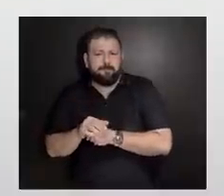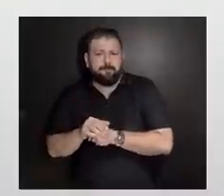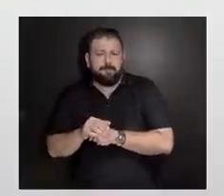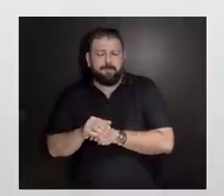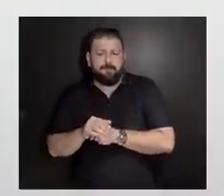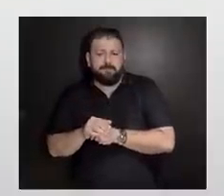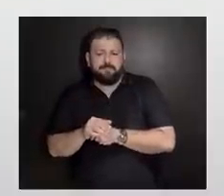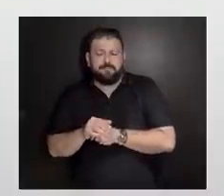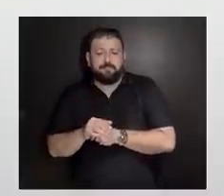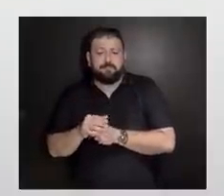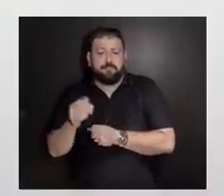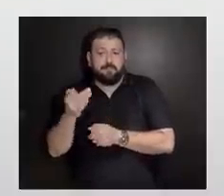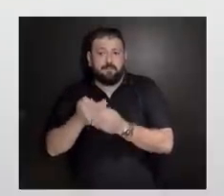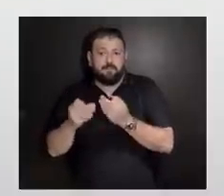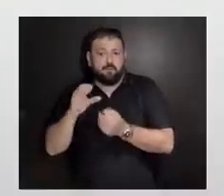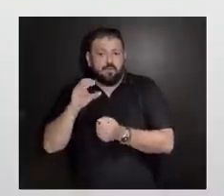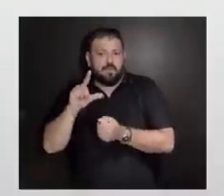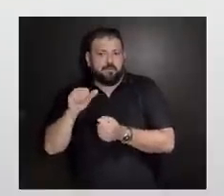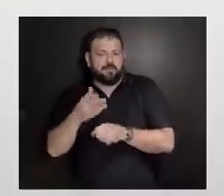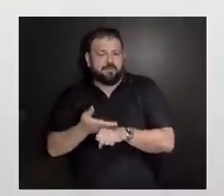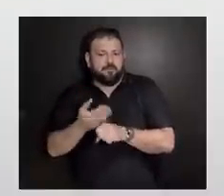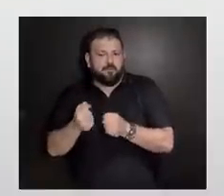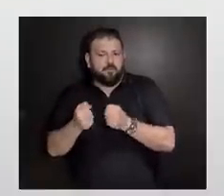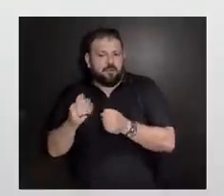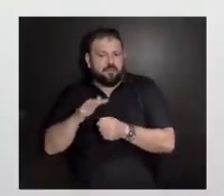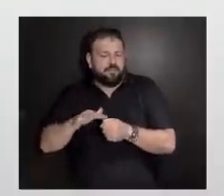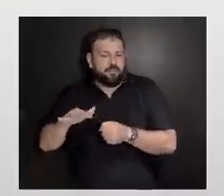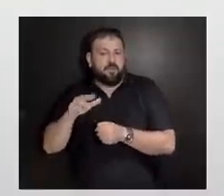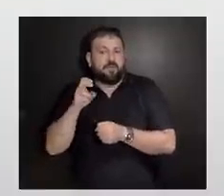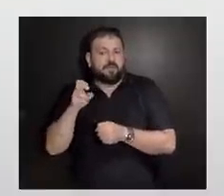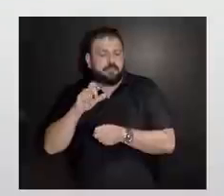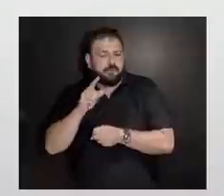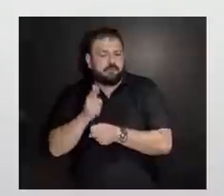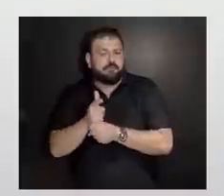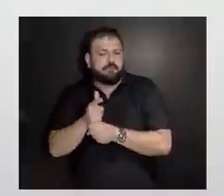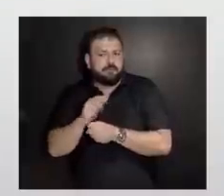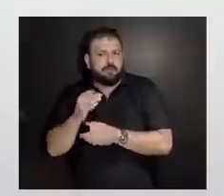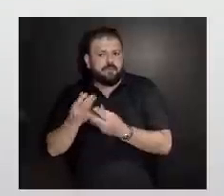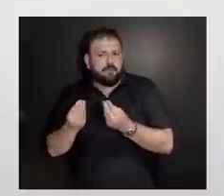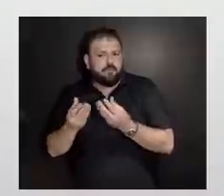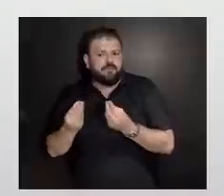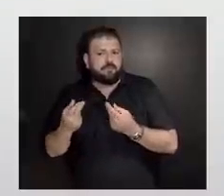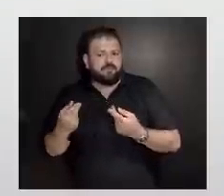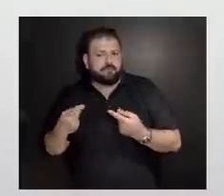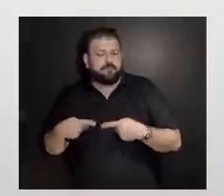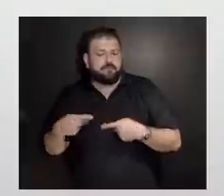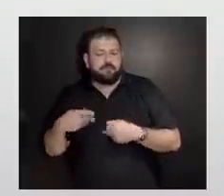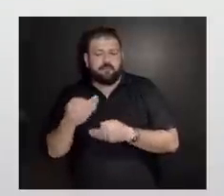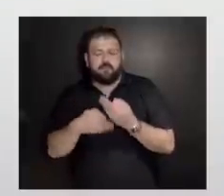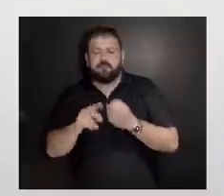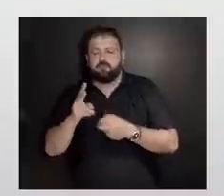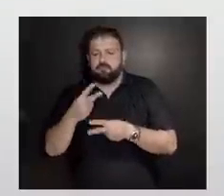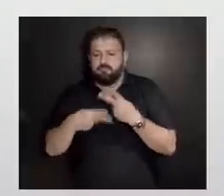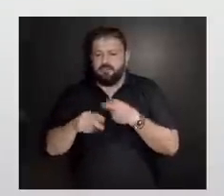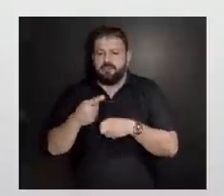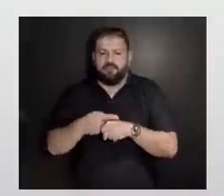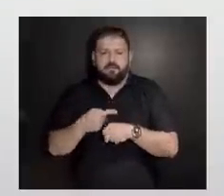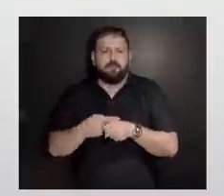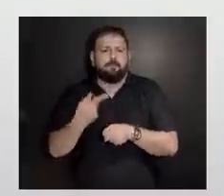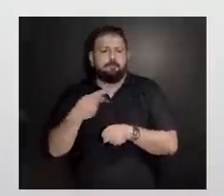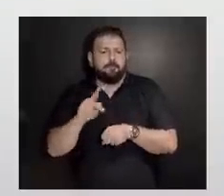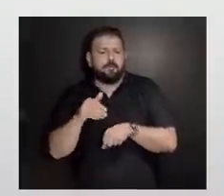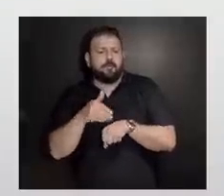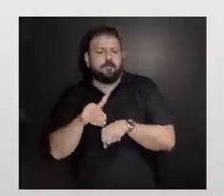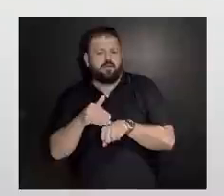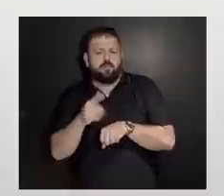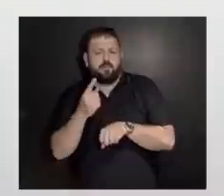donde son climas muy extremos, pero aún así es una enfermedad que la tipo 1, que es la menos, una de las